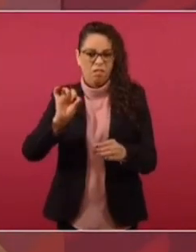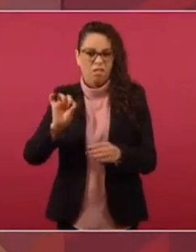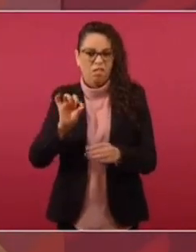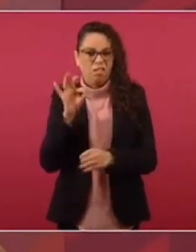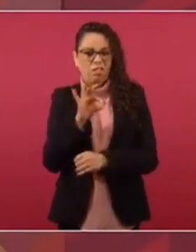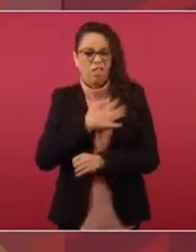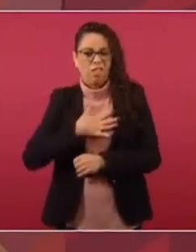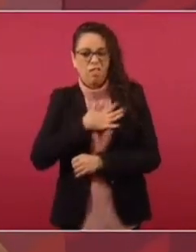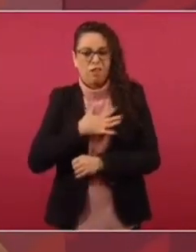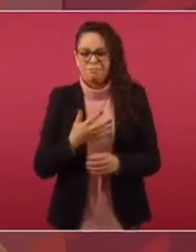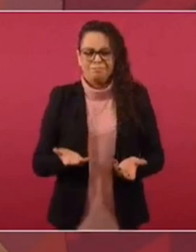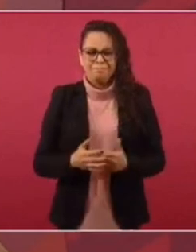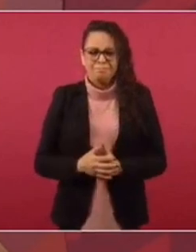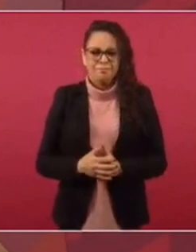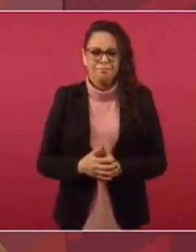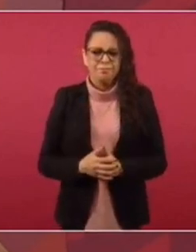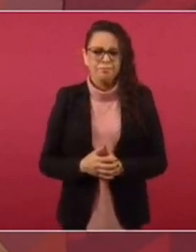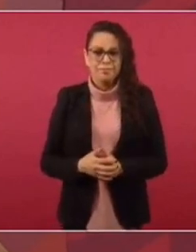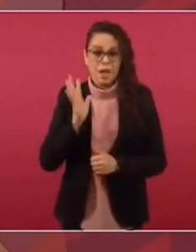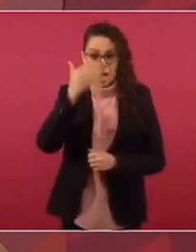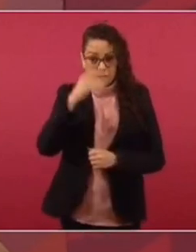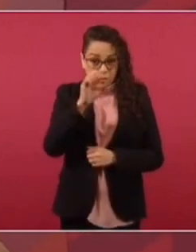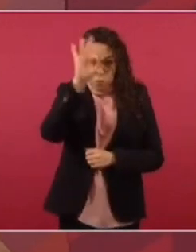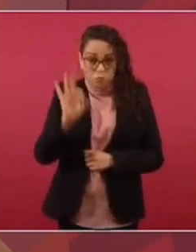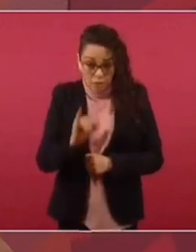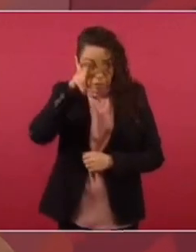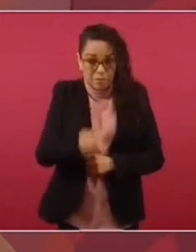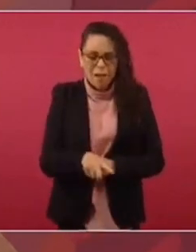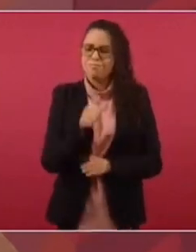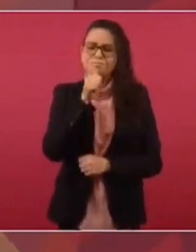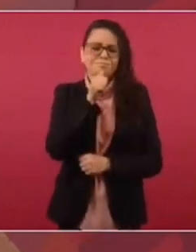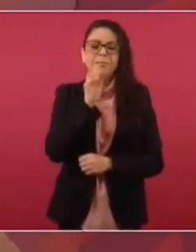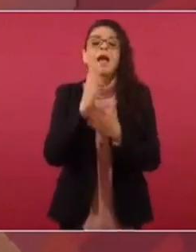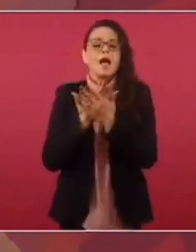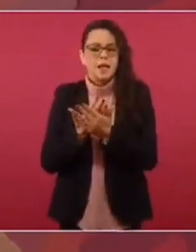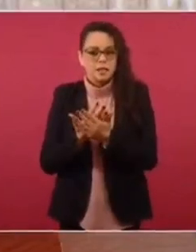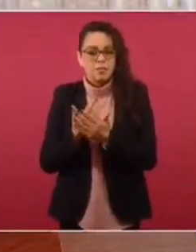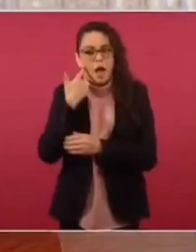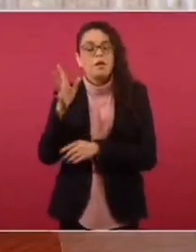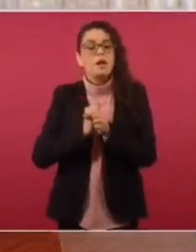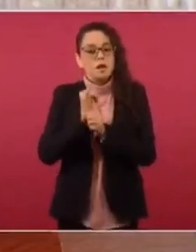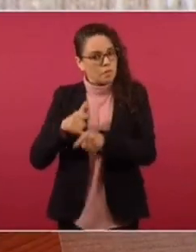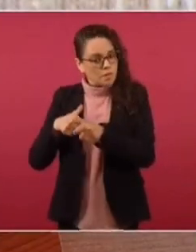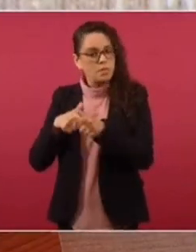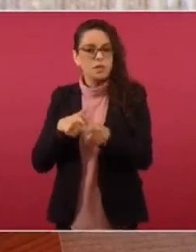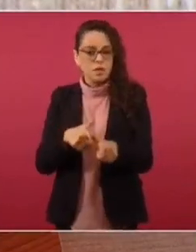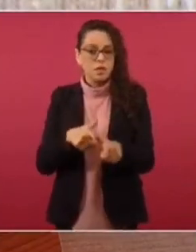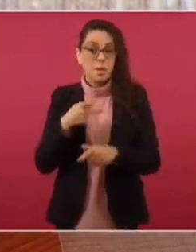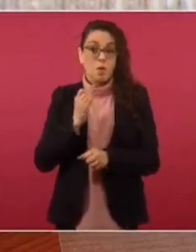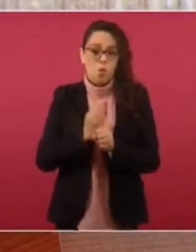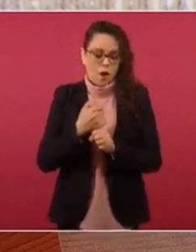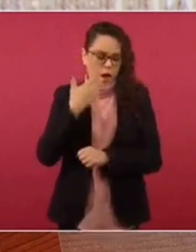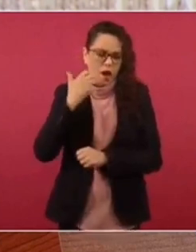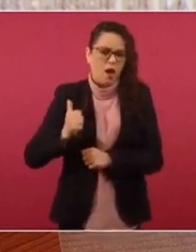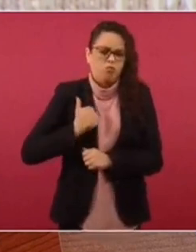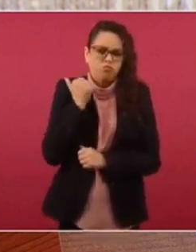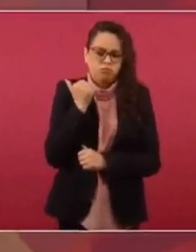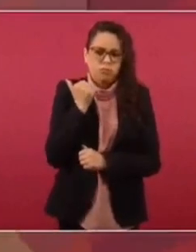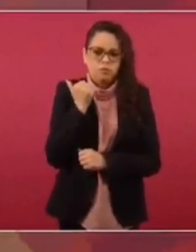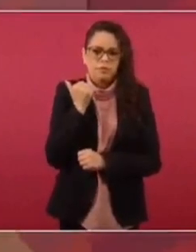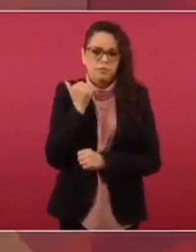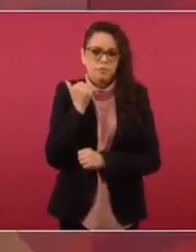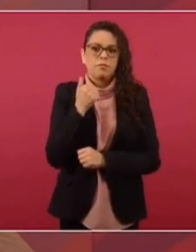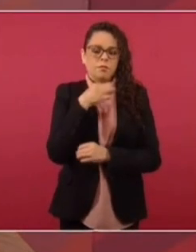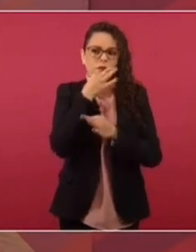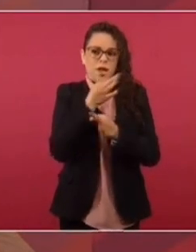no se ha aclarado de todo, ¿no? Entonces, vamos a esperar, pero sí quiero aprovechar para que no